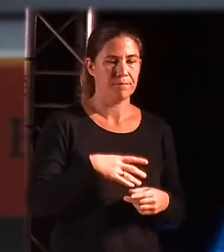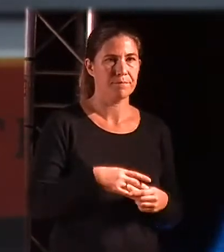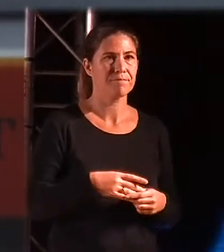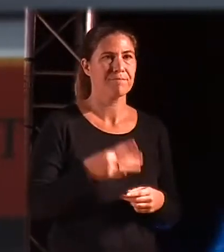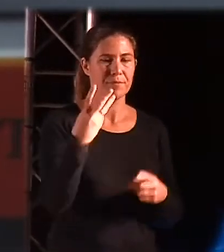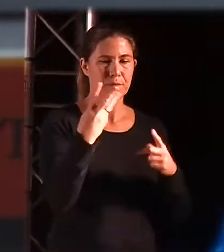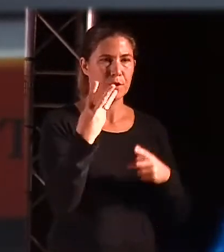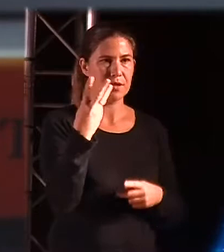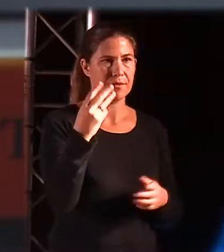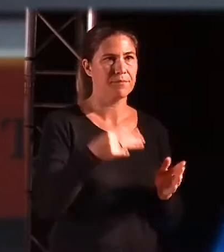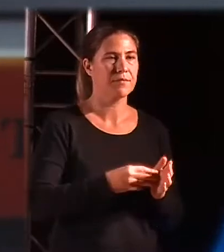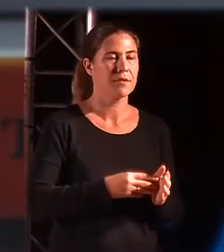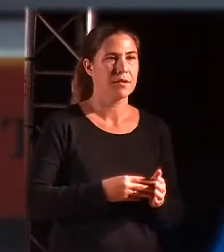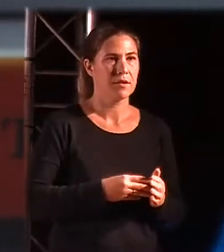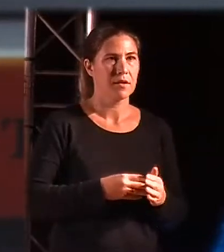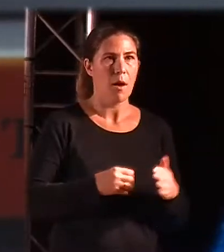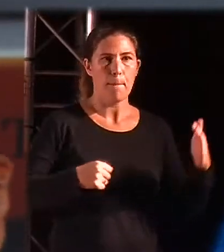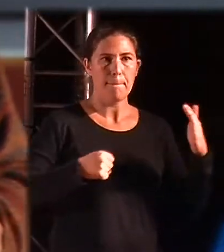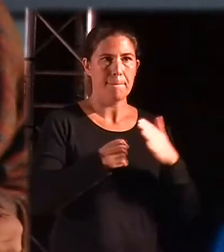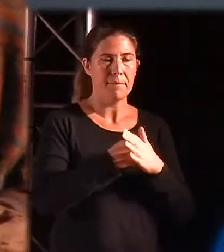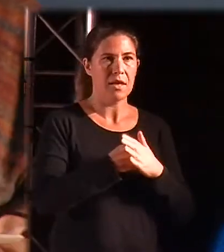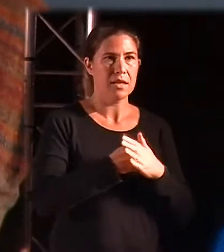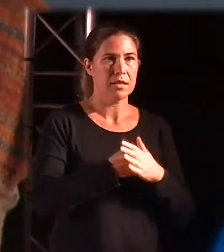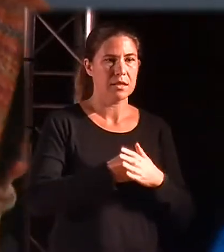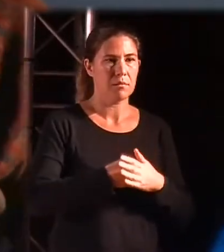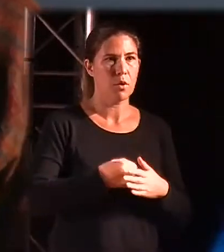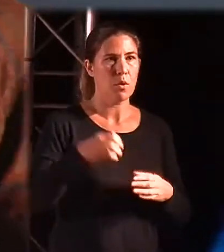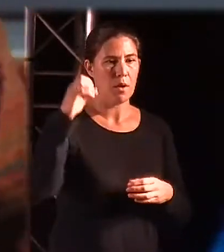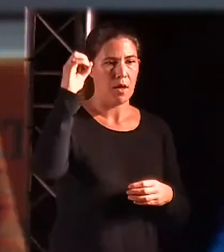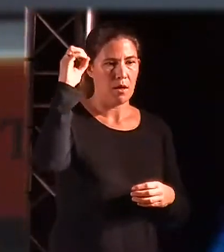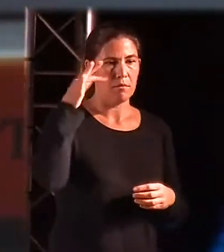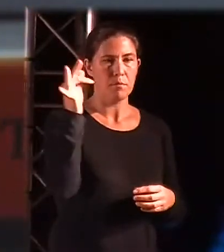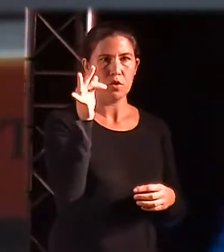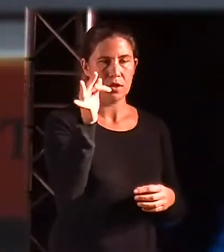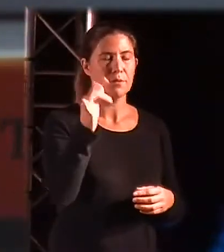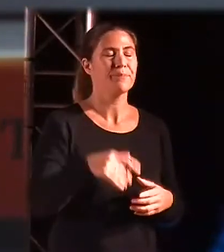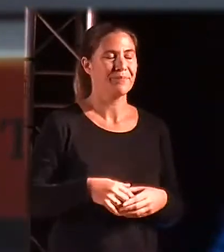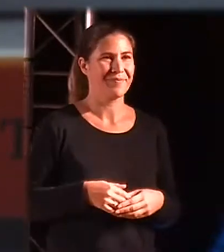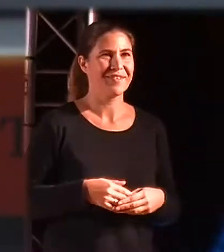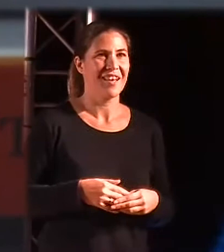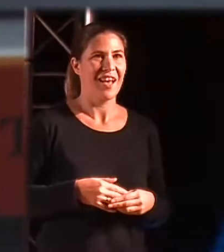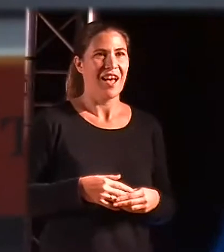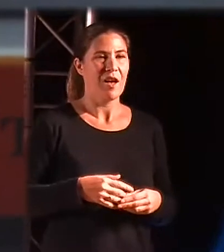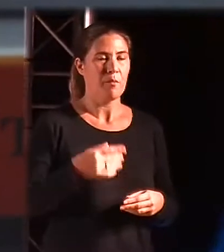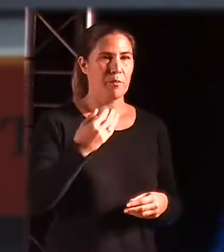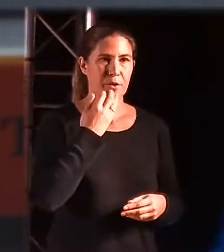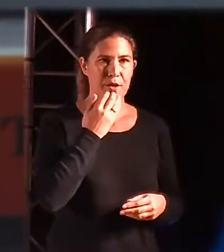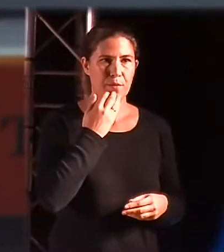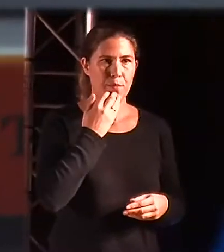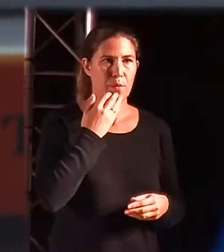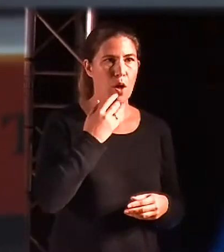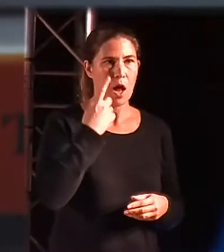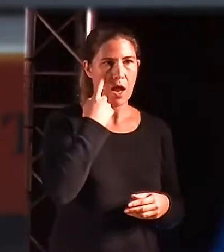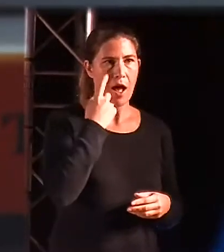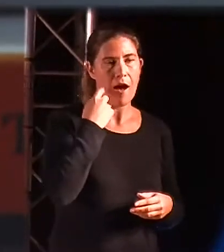Número 3. Exceso de optimismo. Hay un famoso estudio sobre las costumbres sexuales en Estados